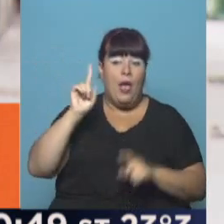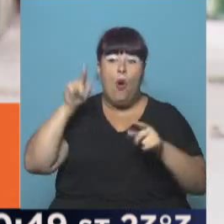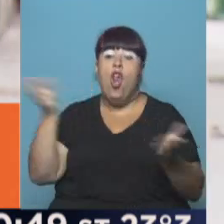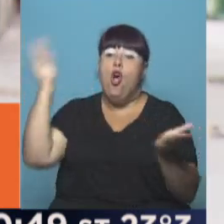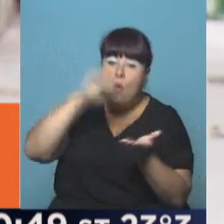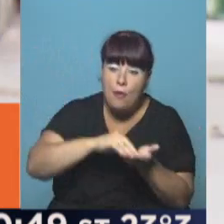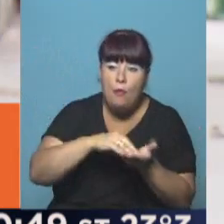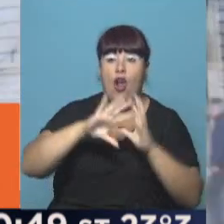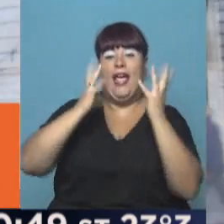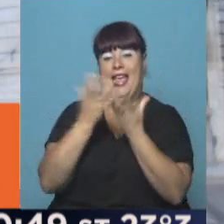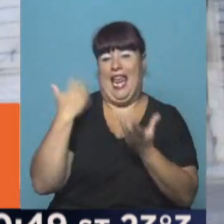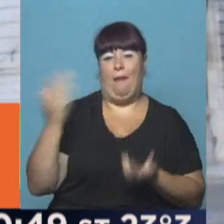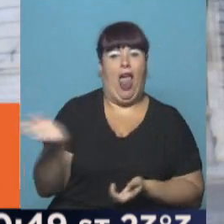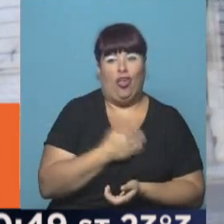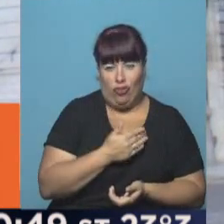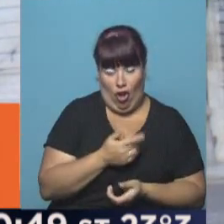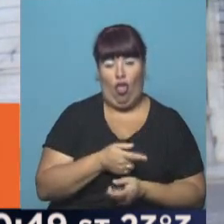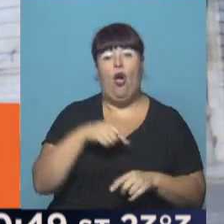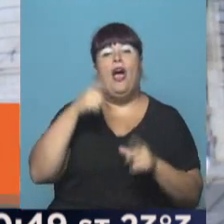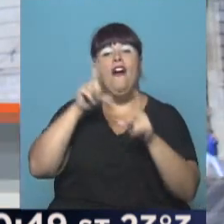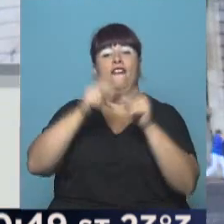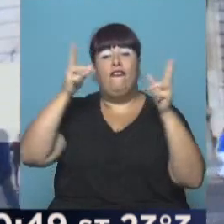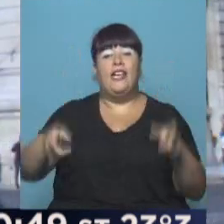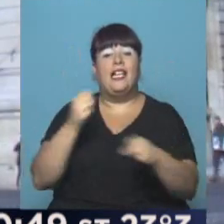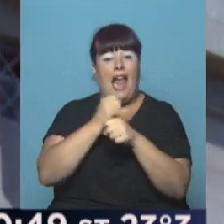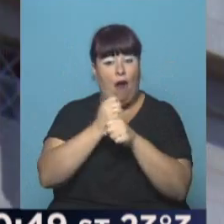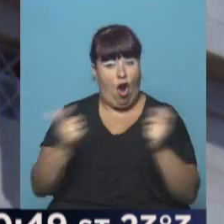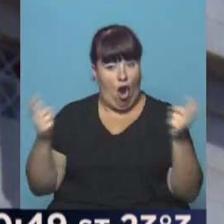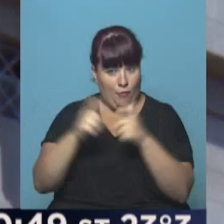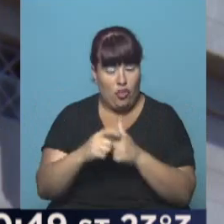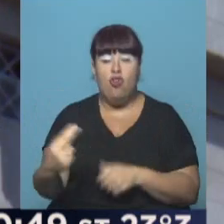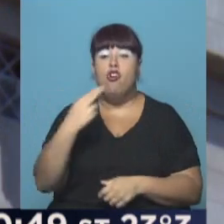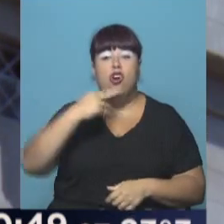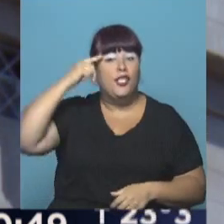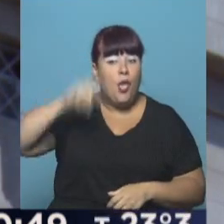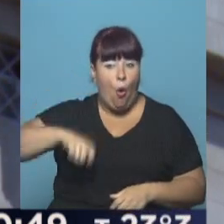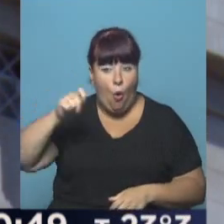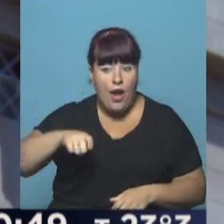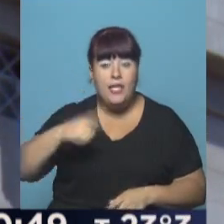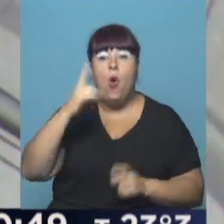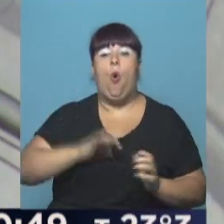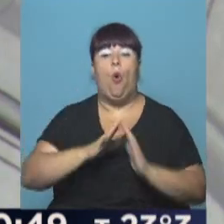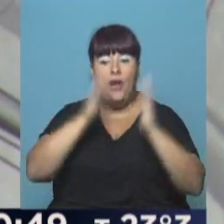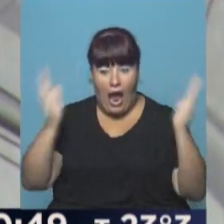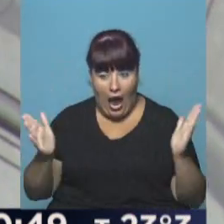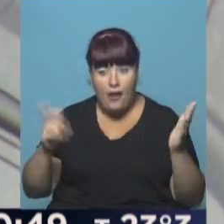incorporarlo para la parte general para todos los delitos. El plazo de trabajo de la comisión, integrada por 11 juristas, será de un año